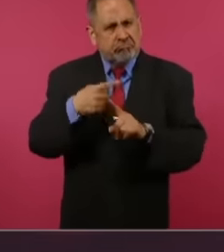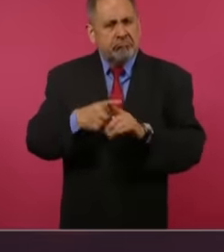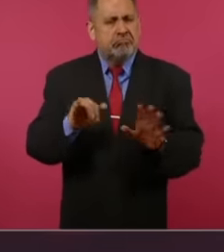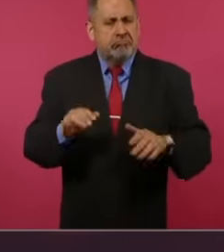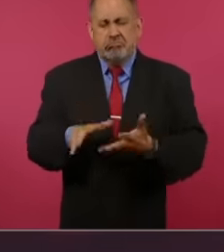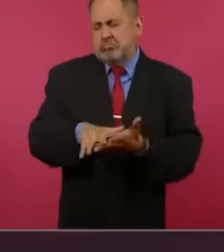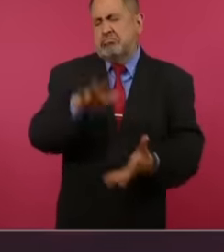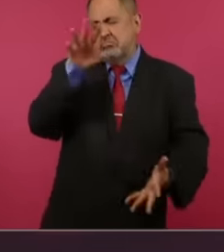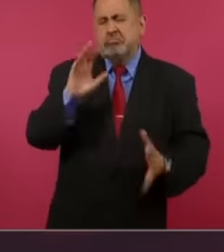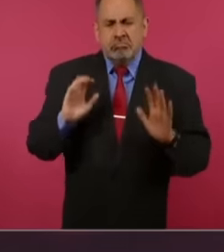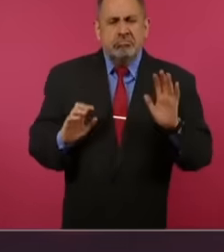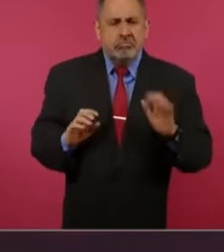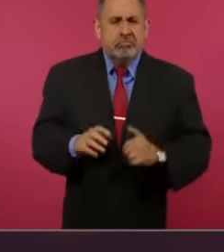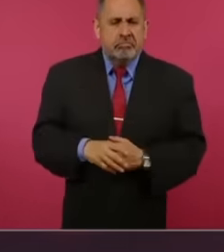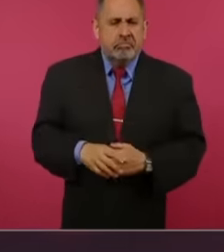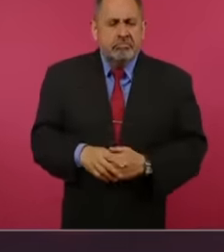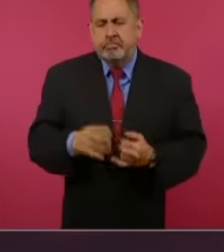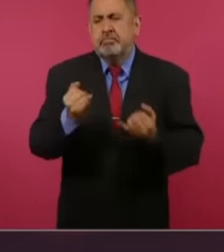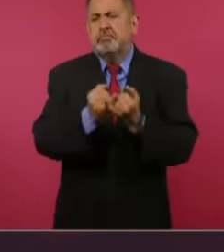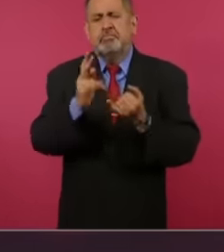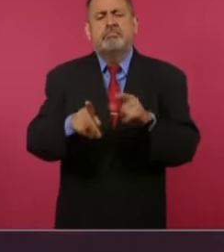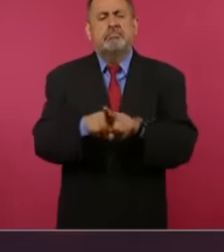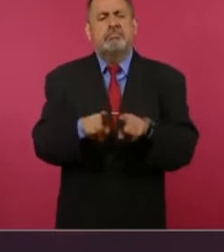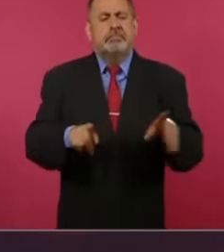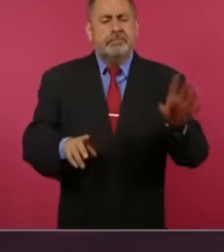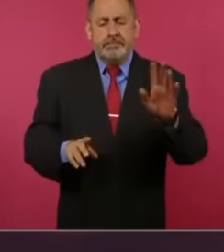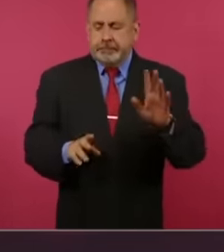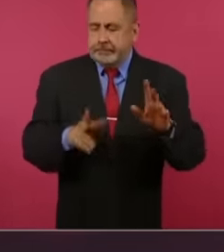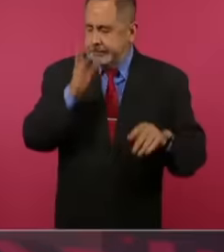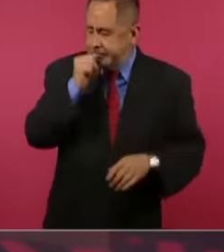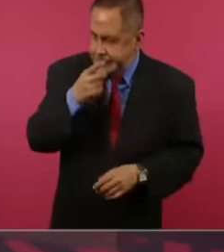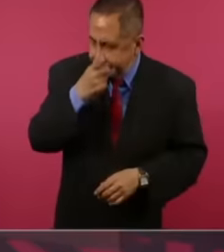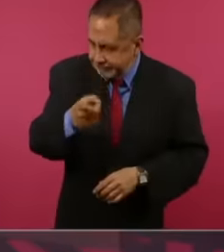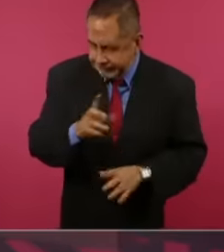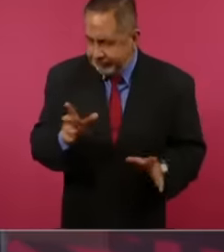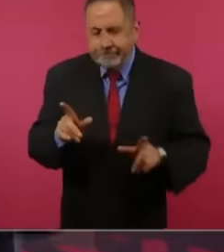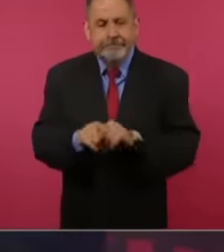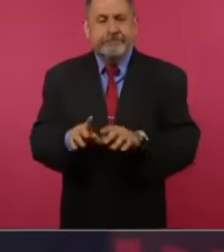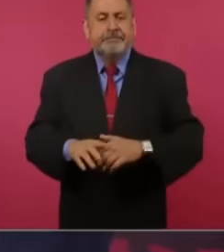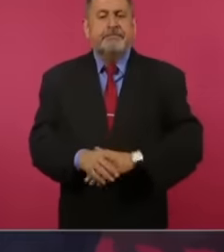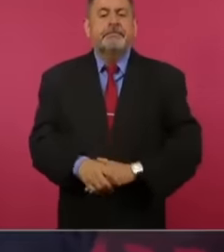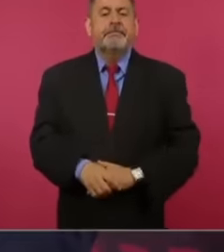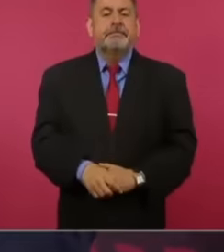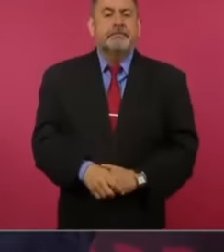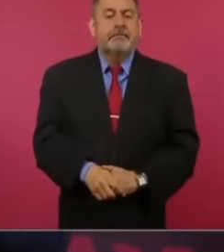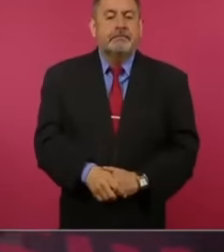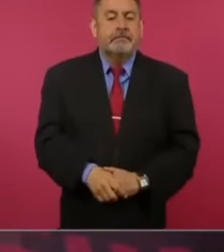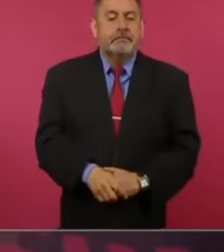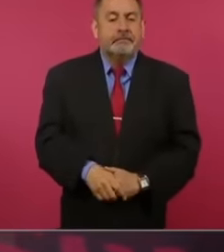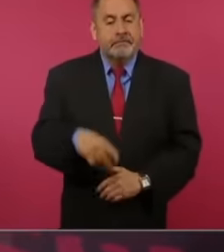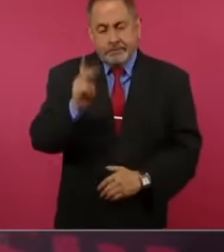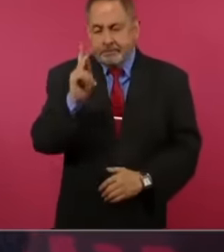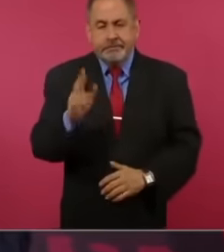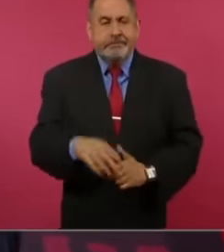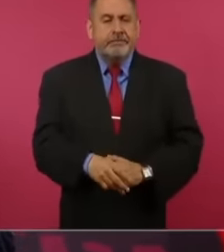La mayoría, así como hacen, bueno, no puedo hablar de eso, pero digo,